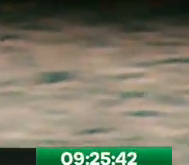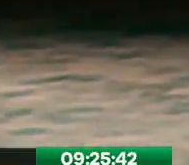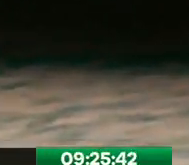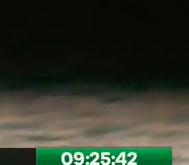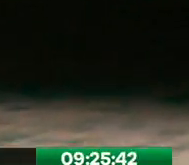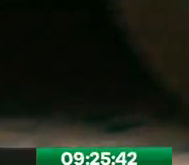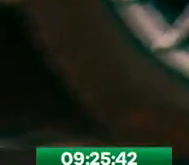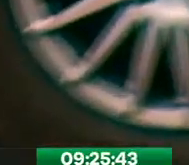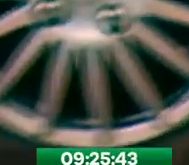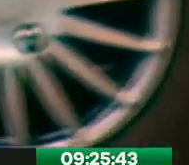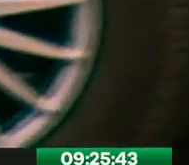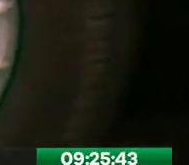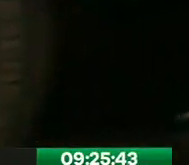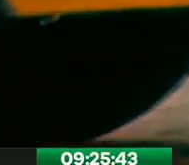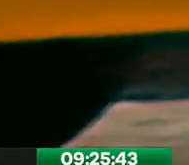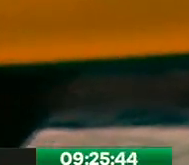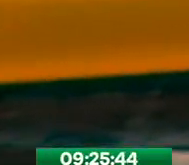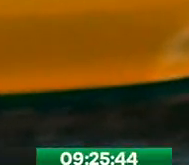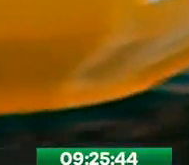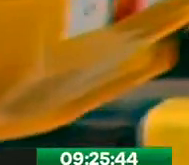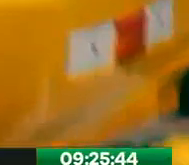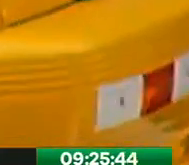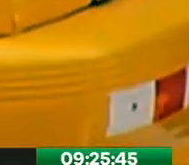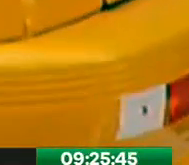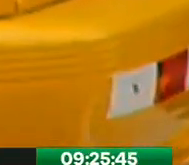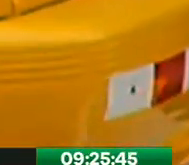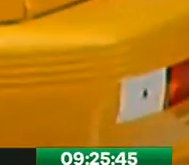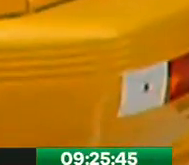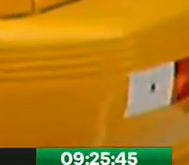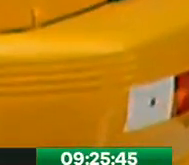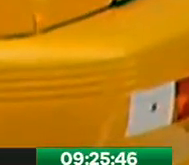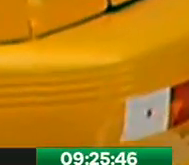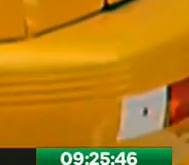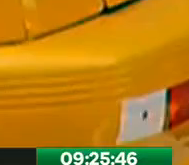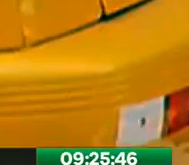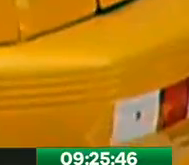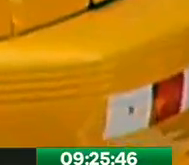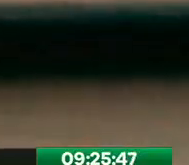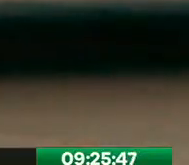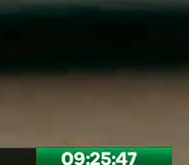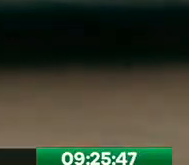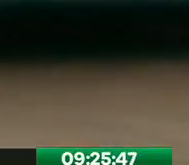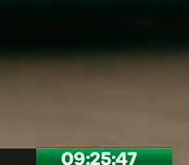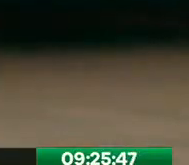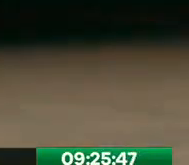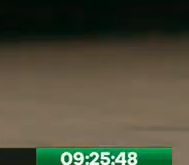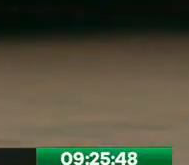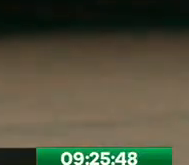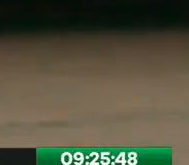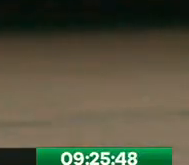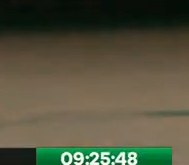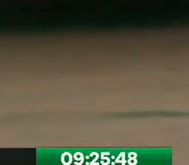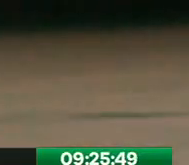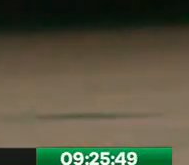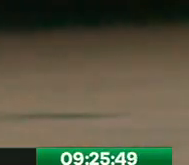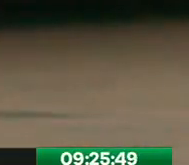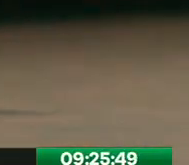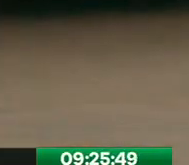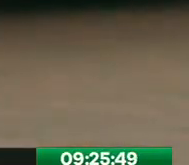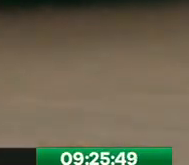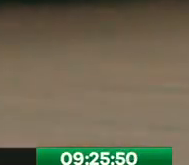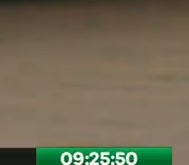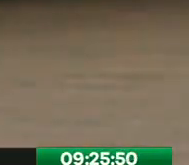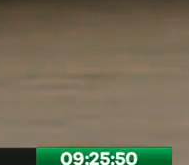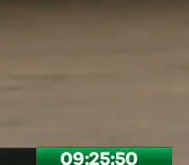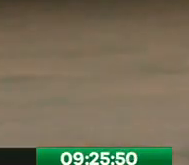subió atrás con nosotros. Comenzaron a gritarnos, a amenazarnos. Las llevaron a un recorrido de casi una